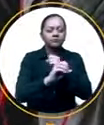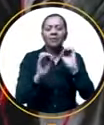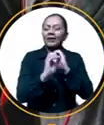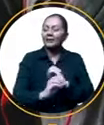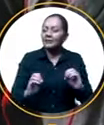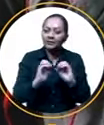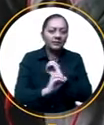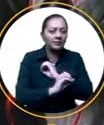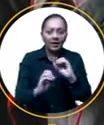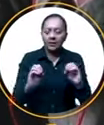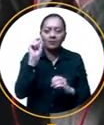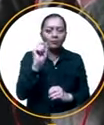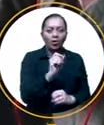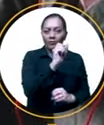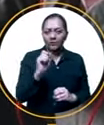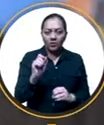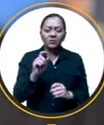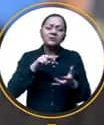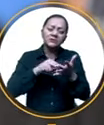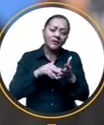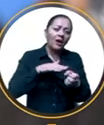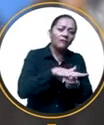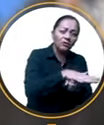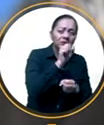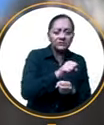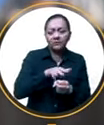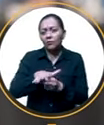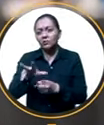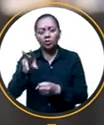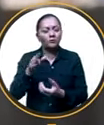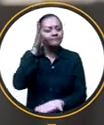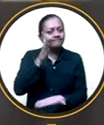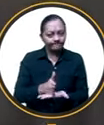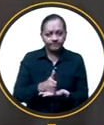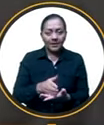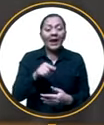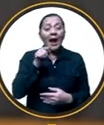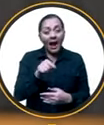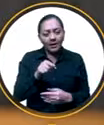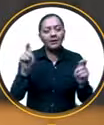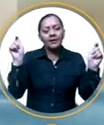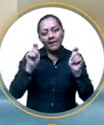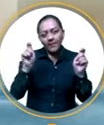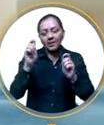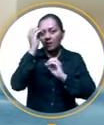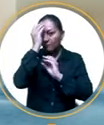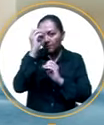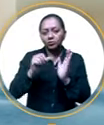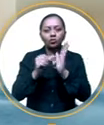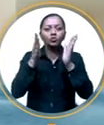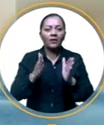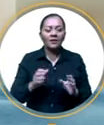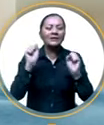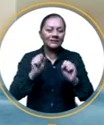de medios de comunicación y medios digitales que induzcan a los electores sobre una posición o preferencia electoral, a excepción de las